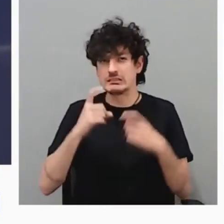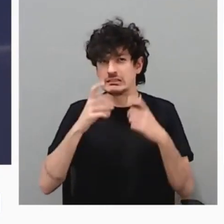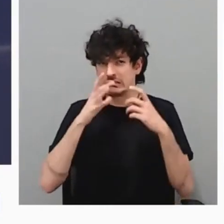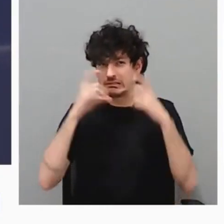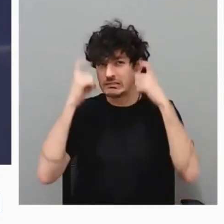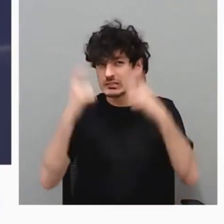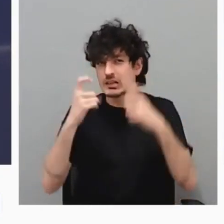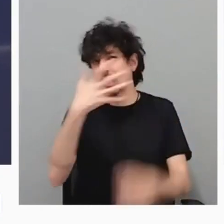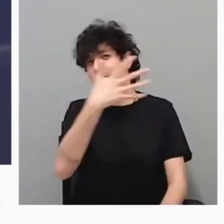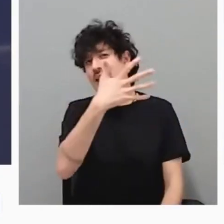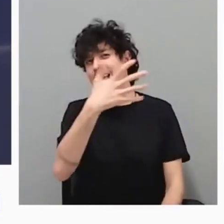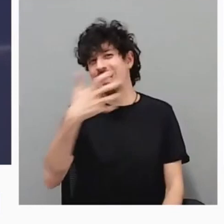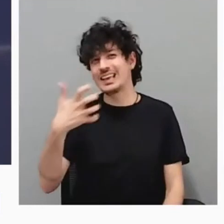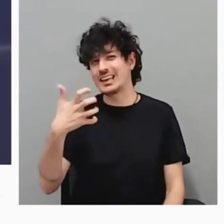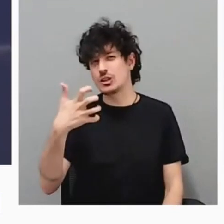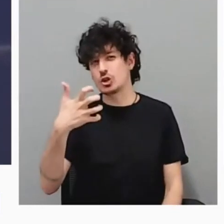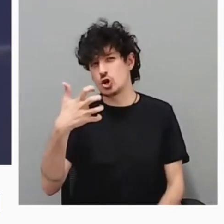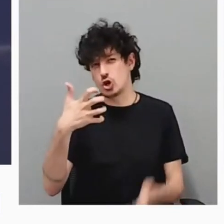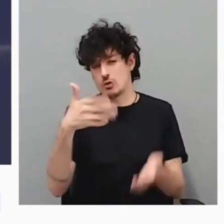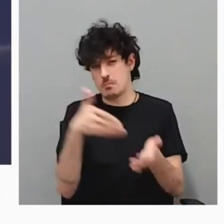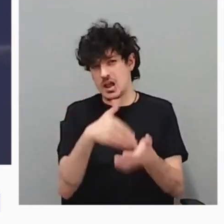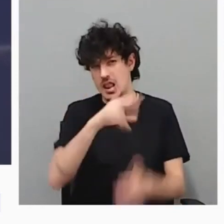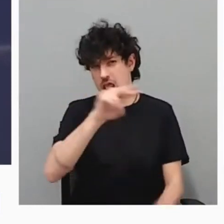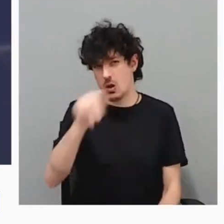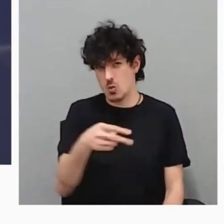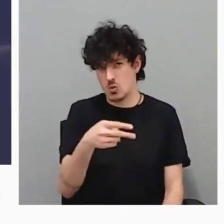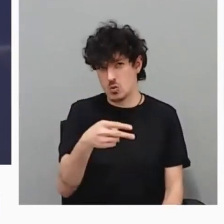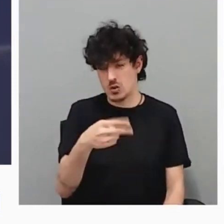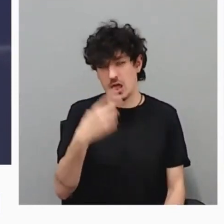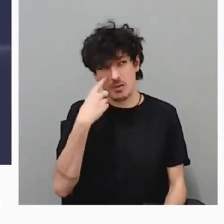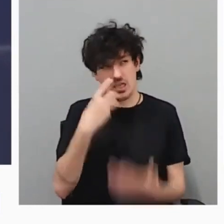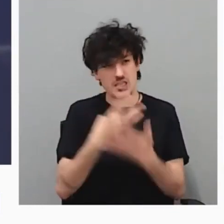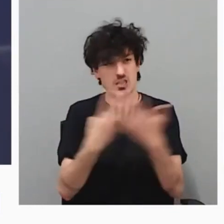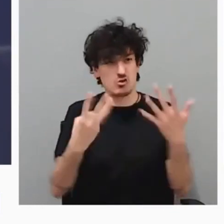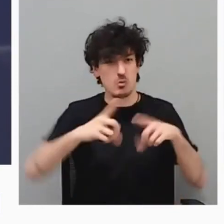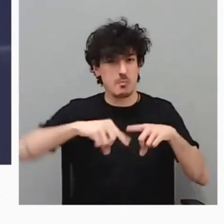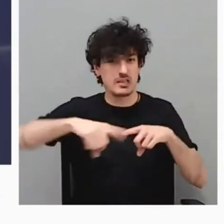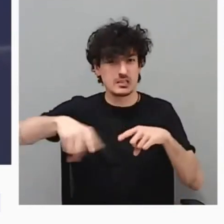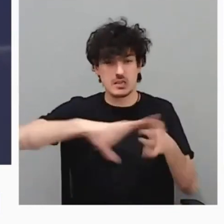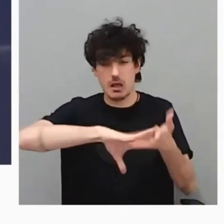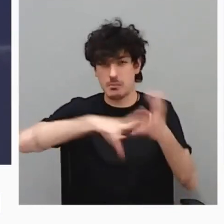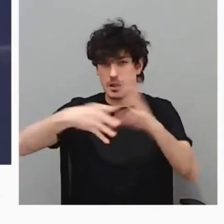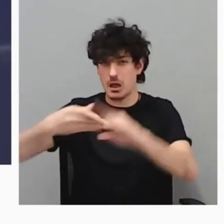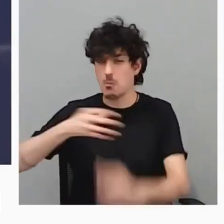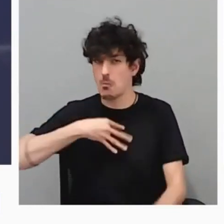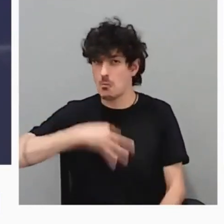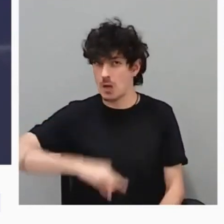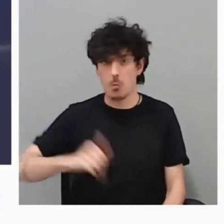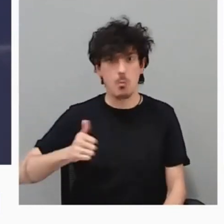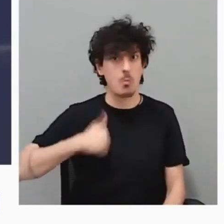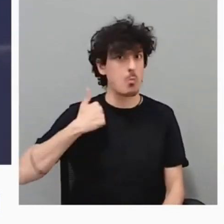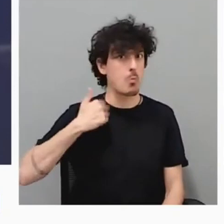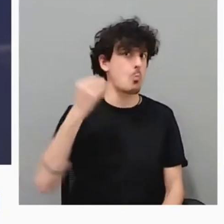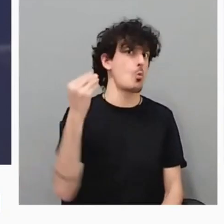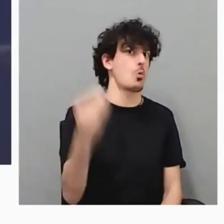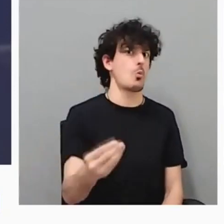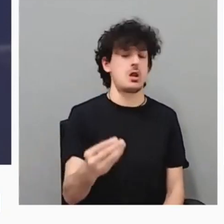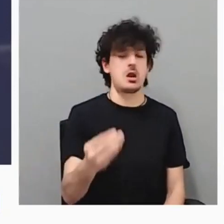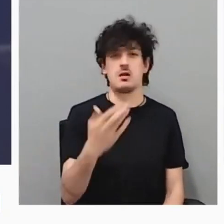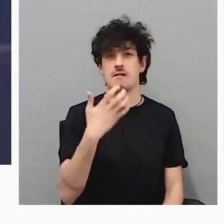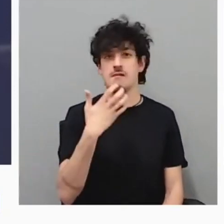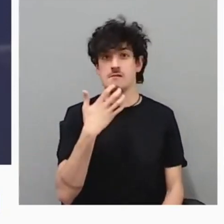poder ejecutar en 18 meses. Con lo cual, me parece que es una buena oportunidad para aquel que quiera, con